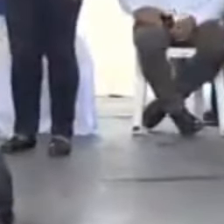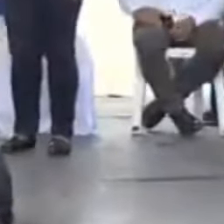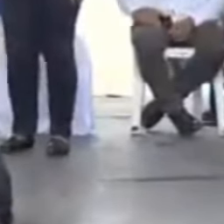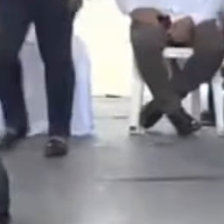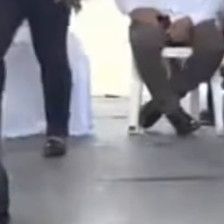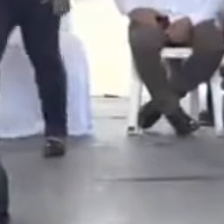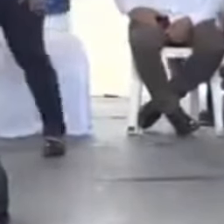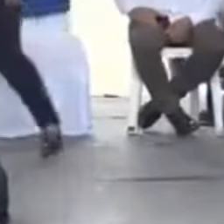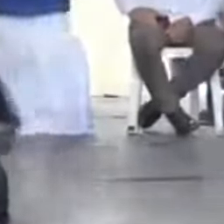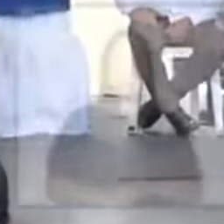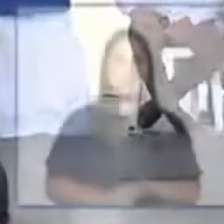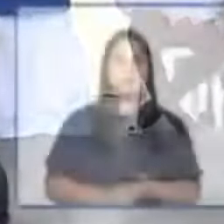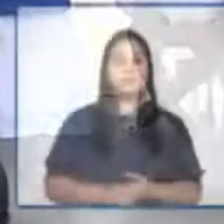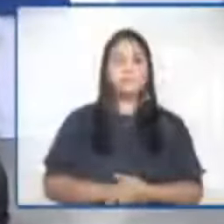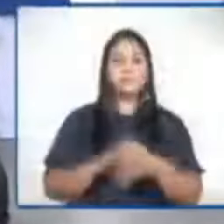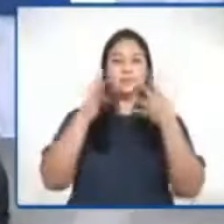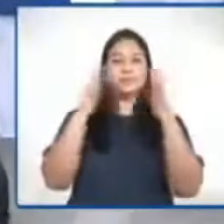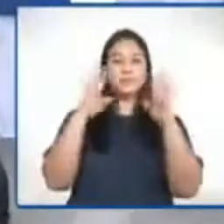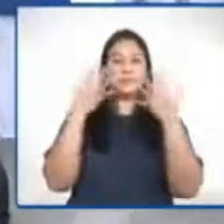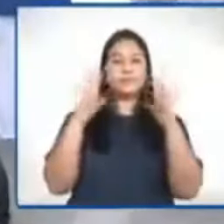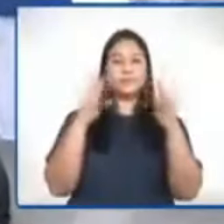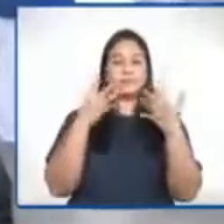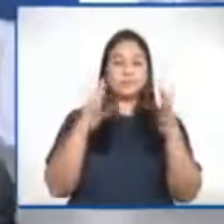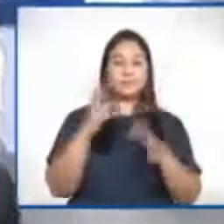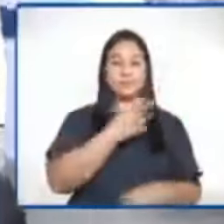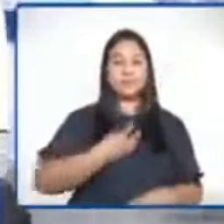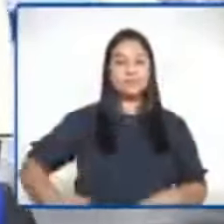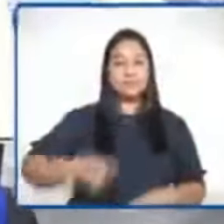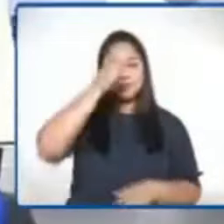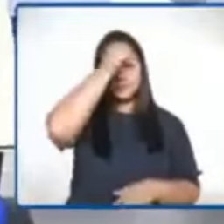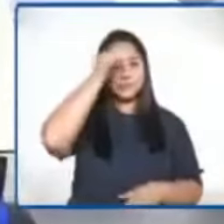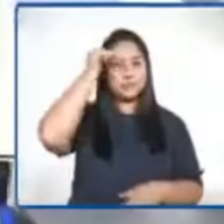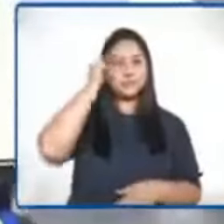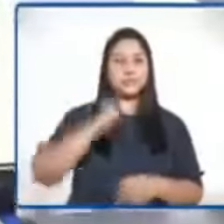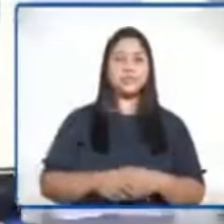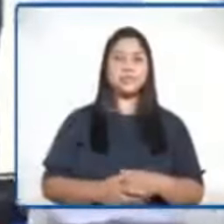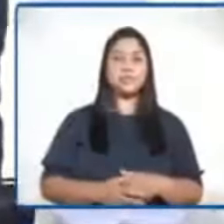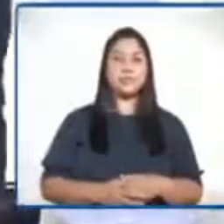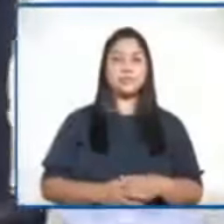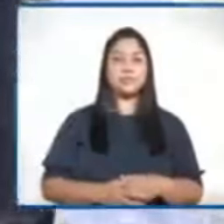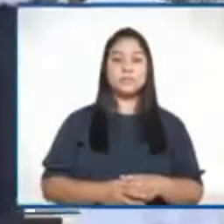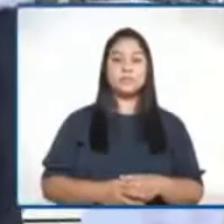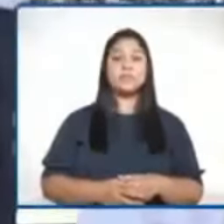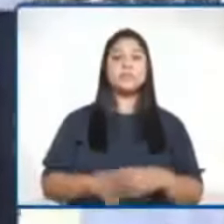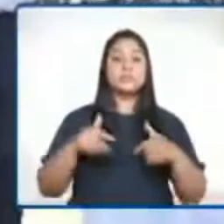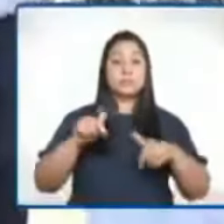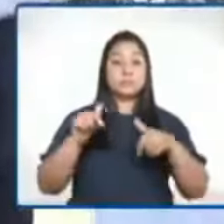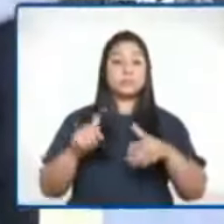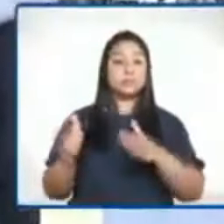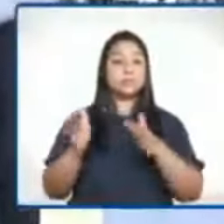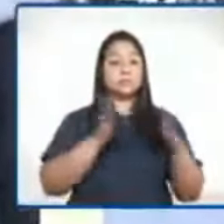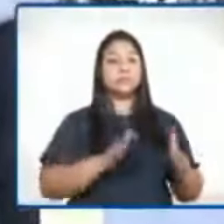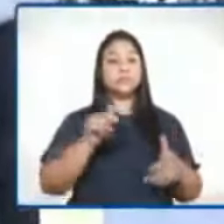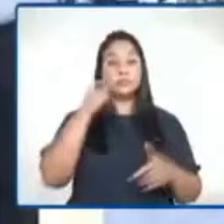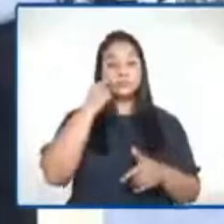Fuerte ese aplauso, por favor, para el presidente de la República, doctor Alejandro Yamatei. Vamos en este momento a